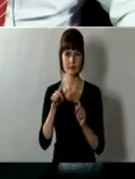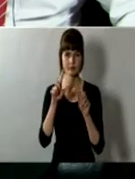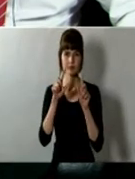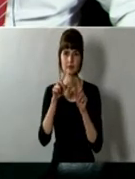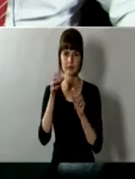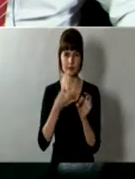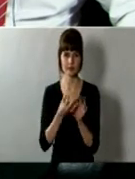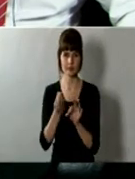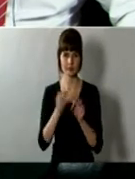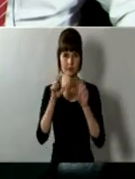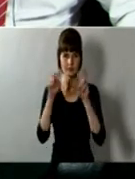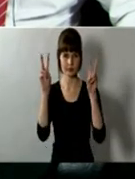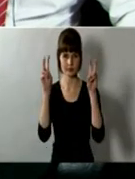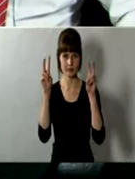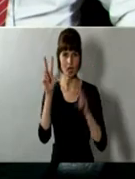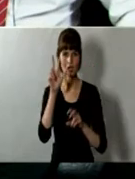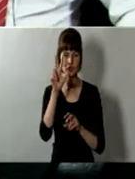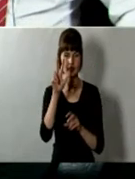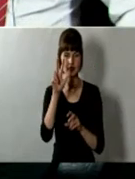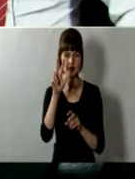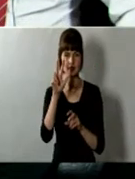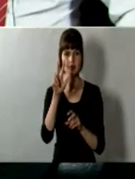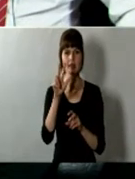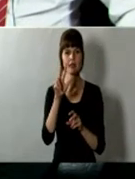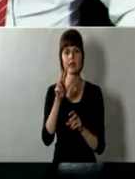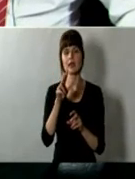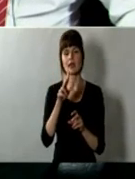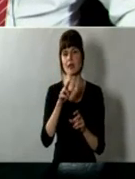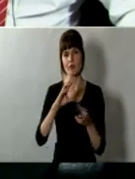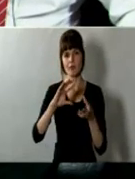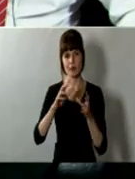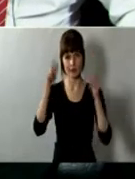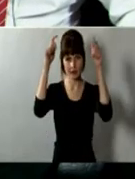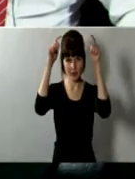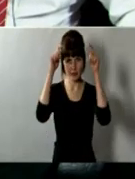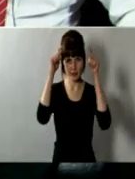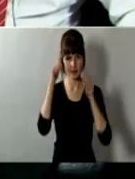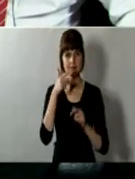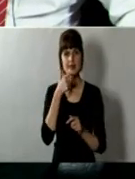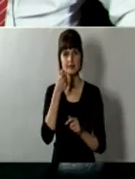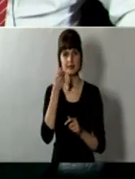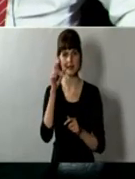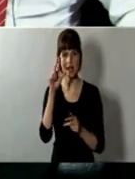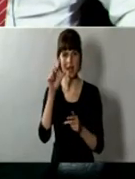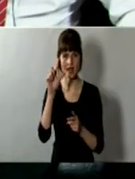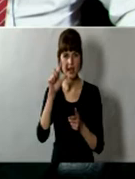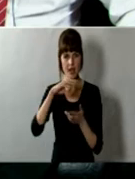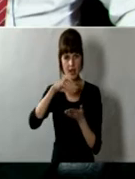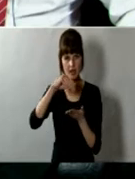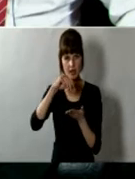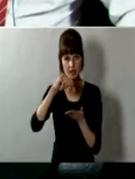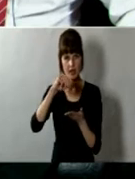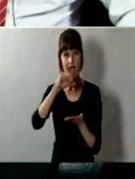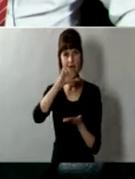Los tres elementos del reino ¿Quién no conoce la sal? ¿Quién no conoce el aceite? Ya sea aceite de